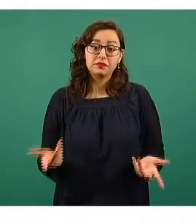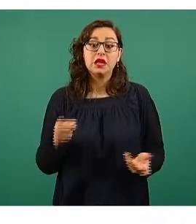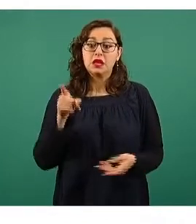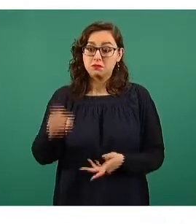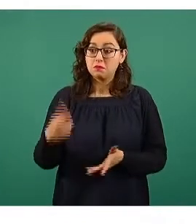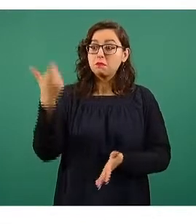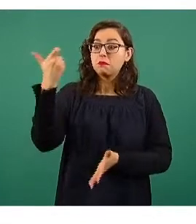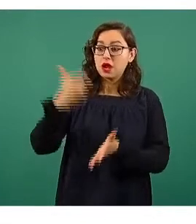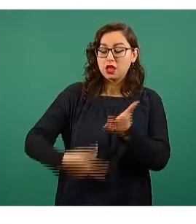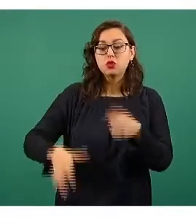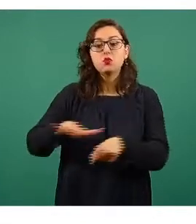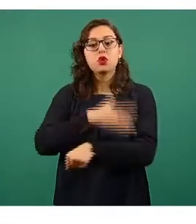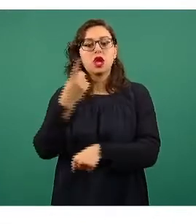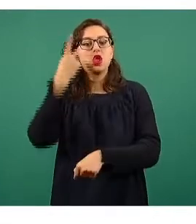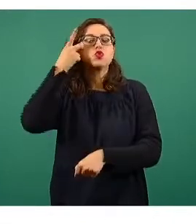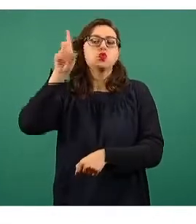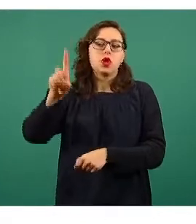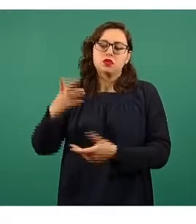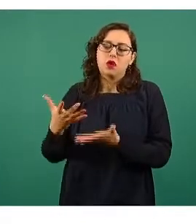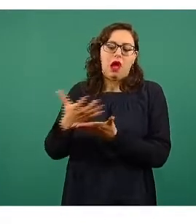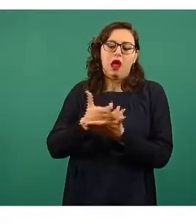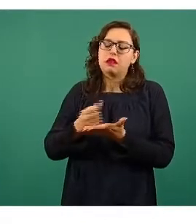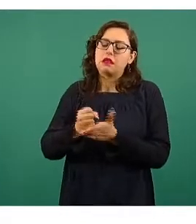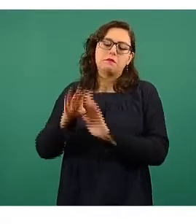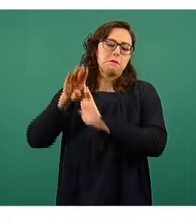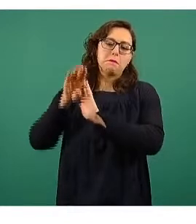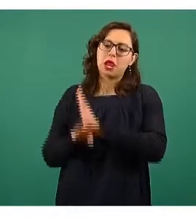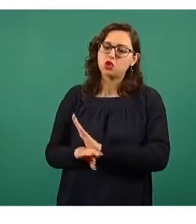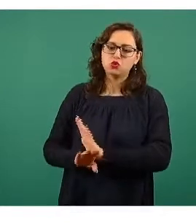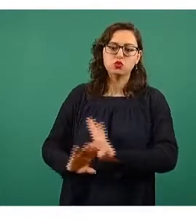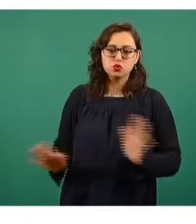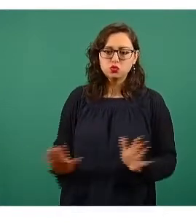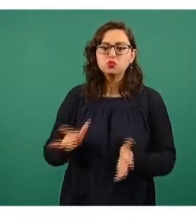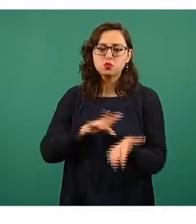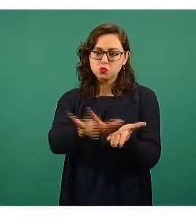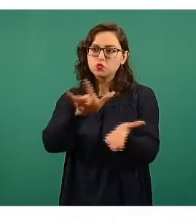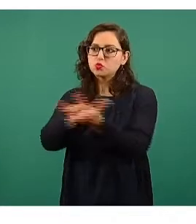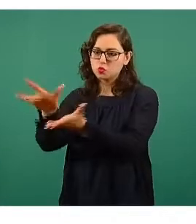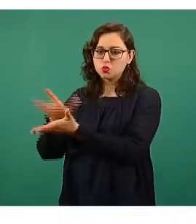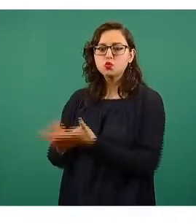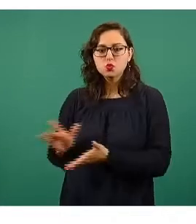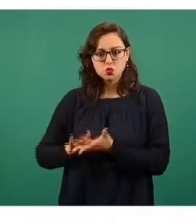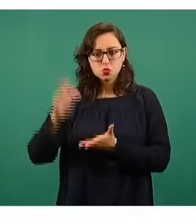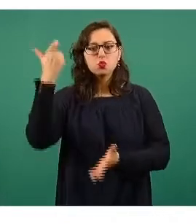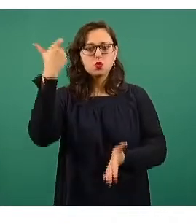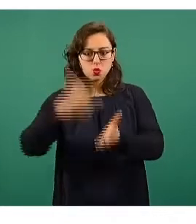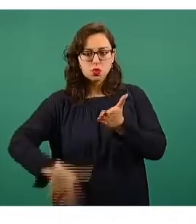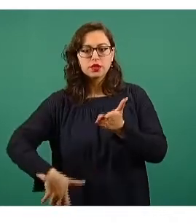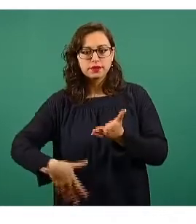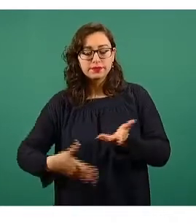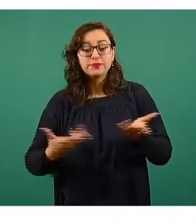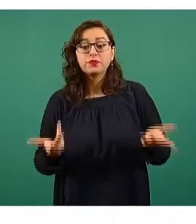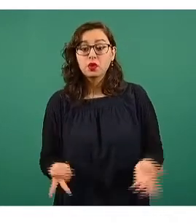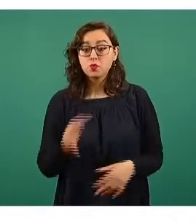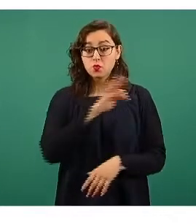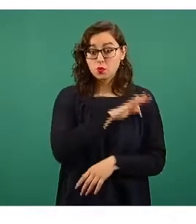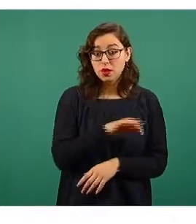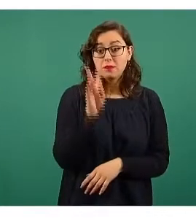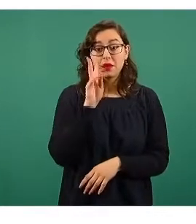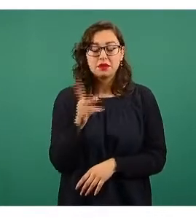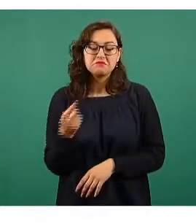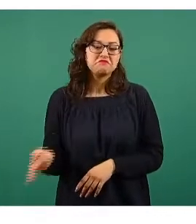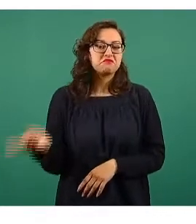porque bajan su margen son los que nos apoyan más a los consumidores, como vemos que no lo